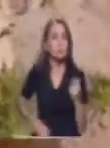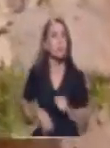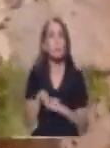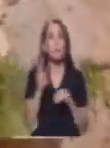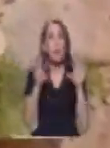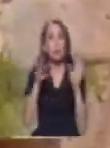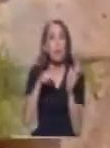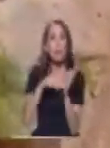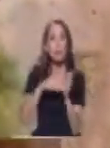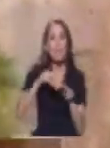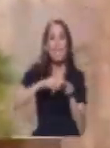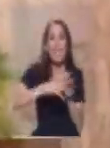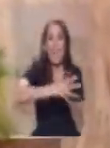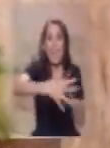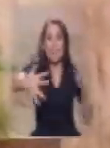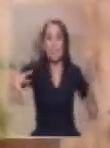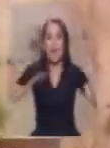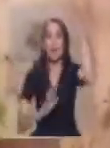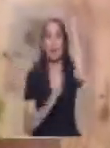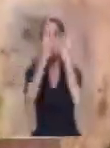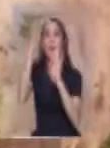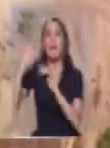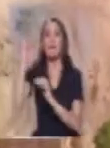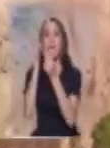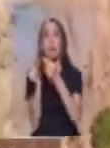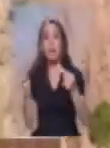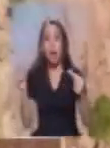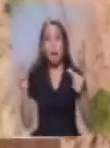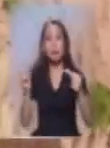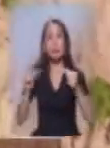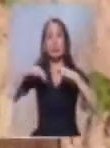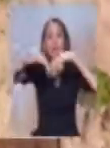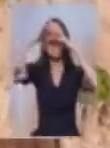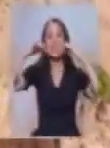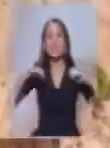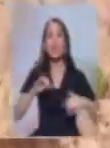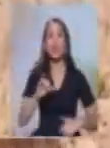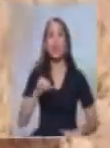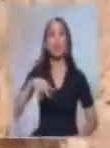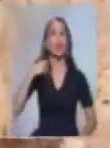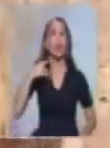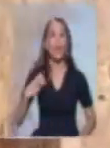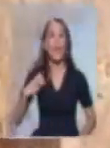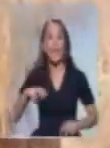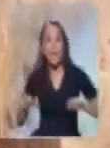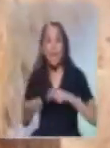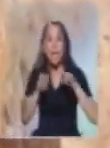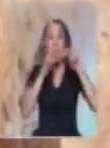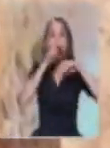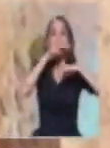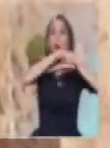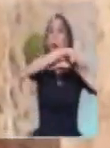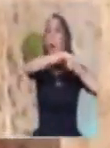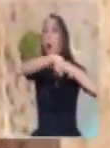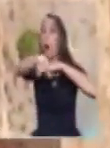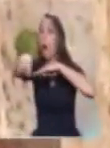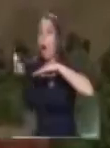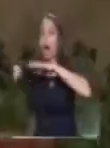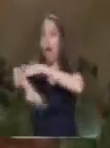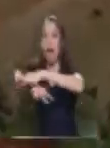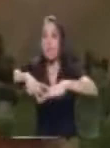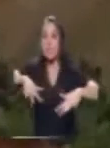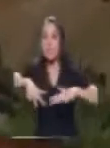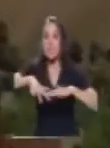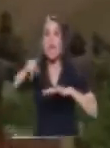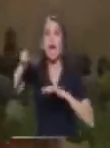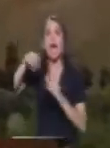De 9.000 hectáreas de parque nacional, la caminata por el Cerro El Yunque ofrece una vista única de la isla, también